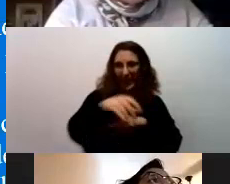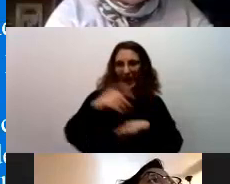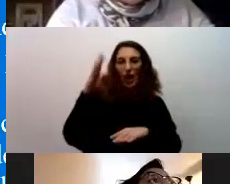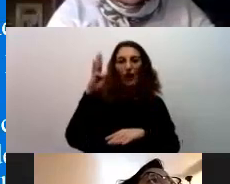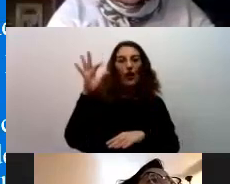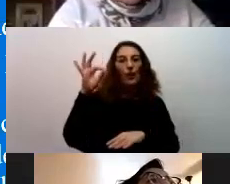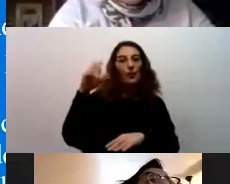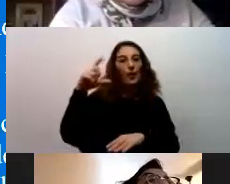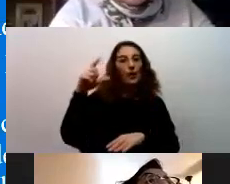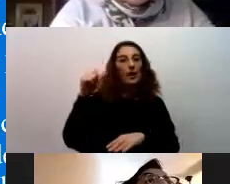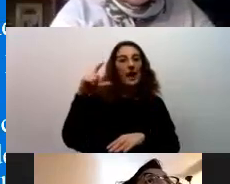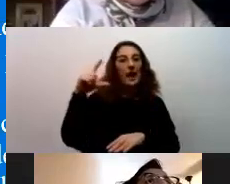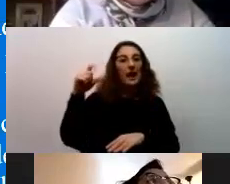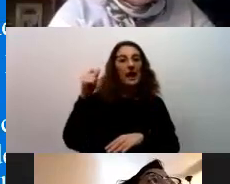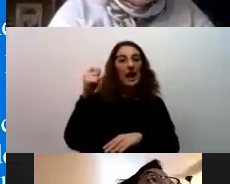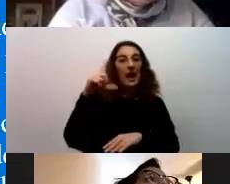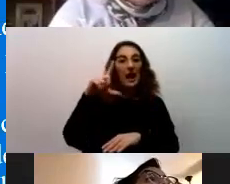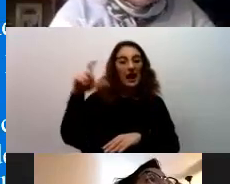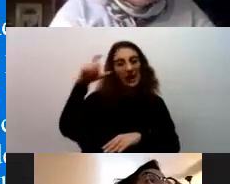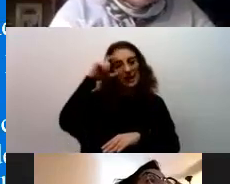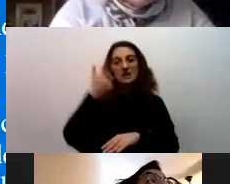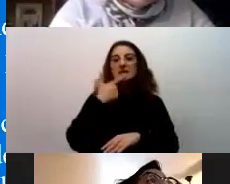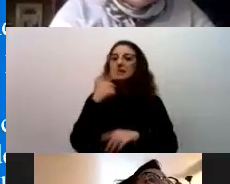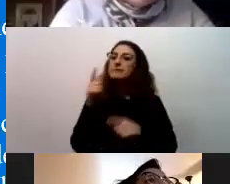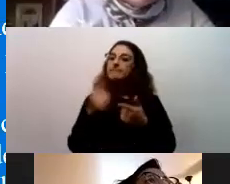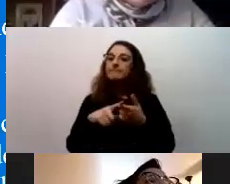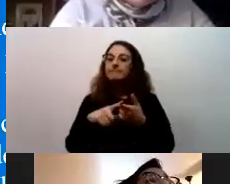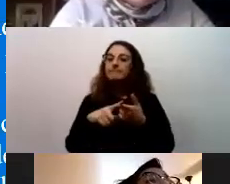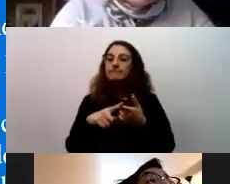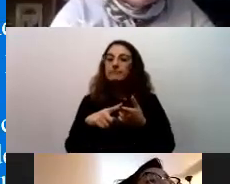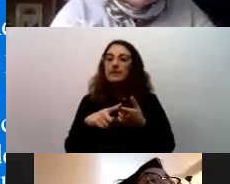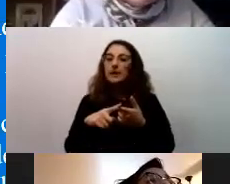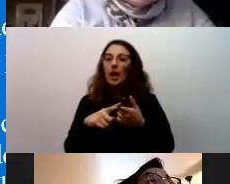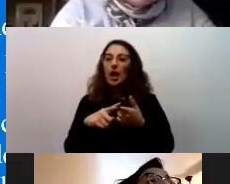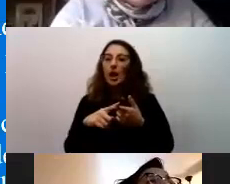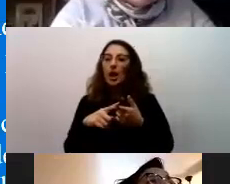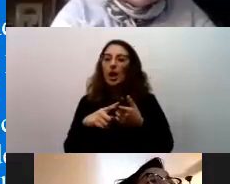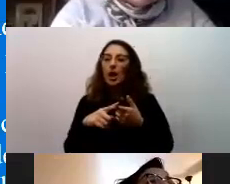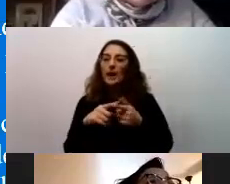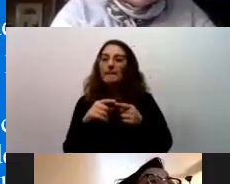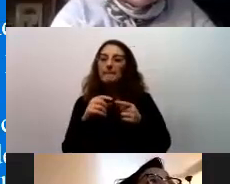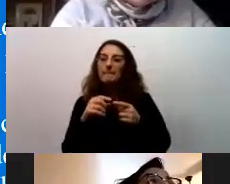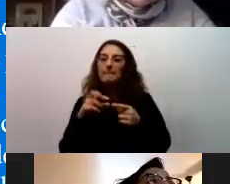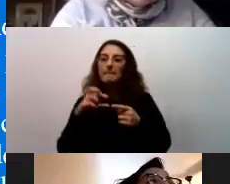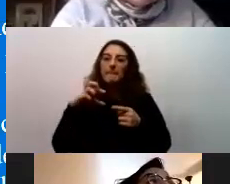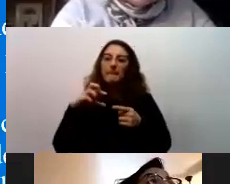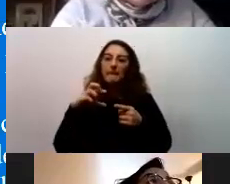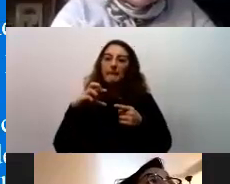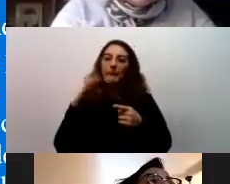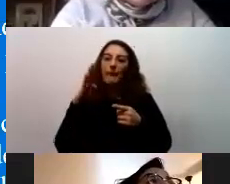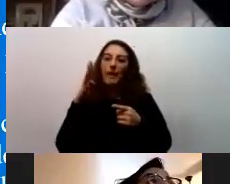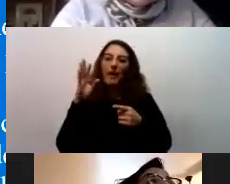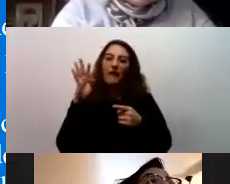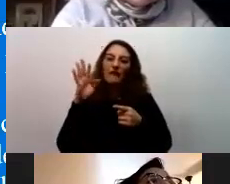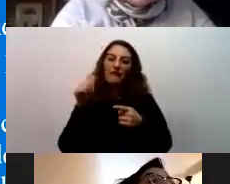son planos, inclinados, que facilitan a los peatones el cruce de las calzadas